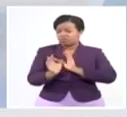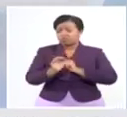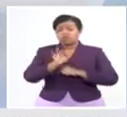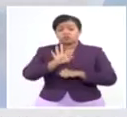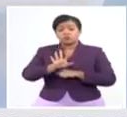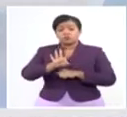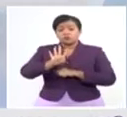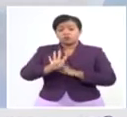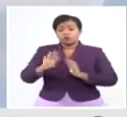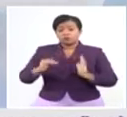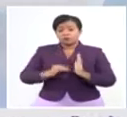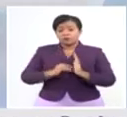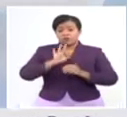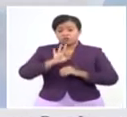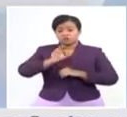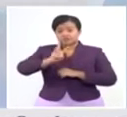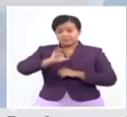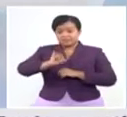54.836, vigilancia